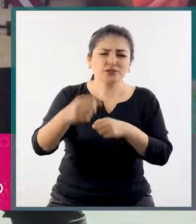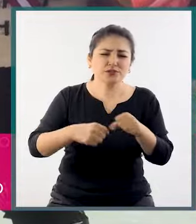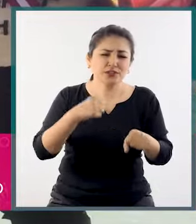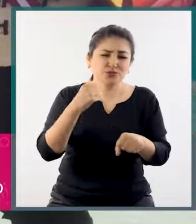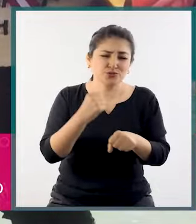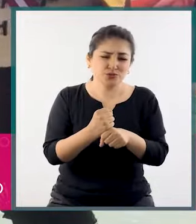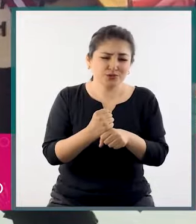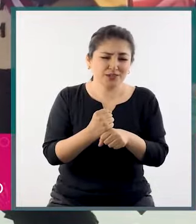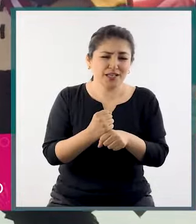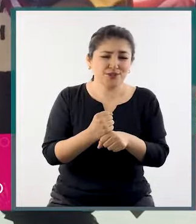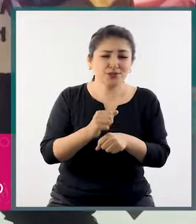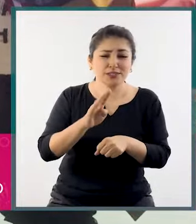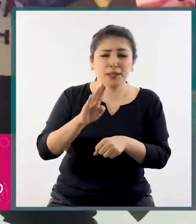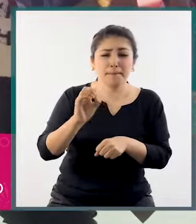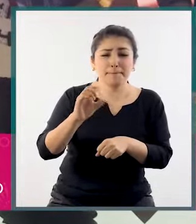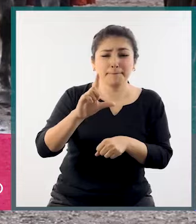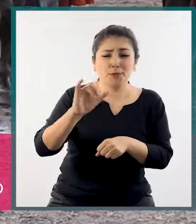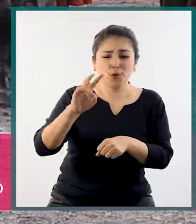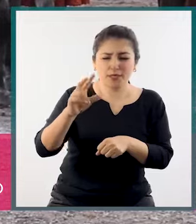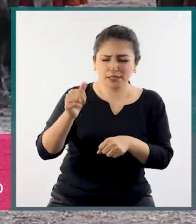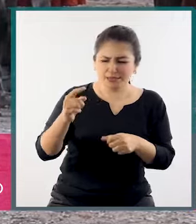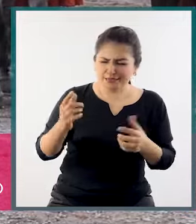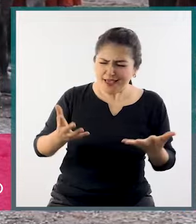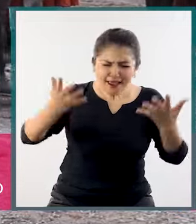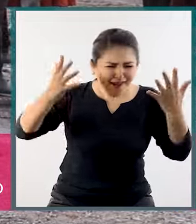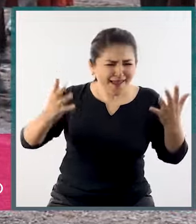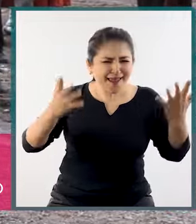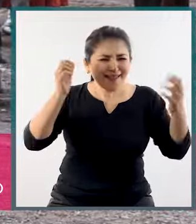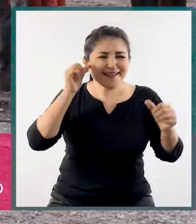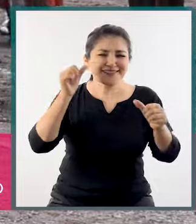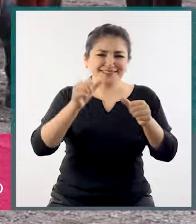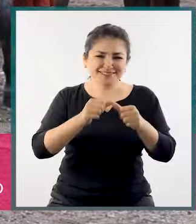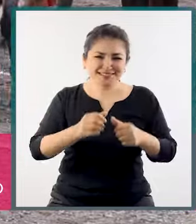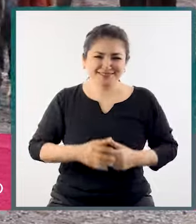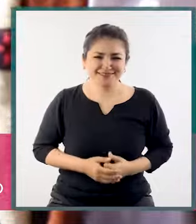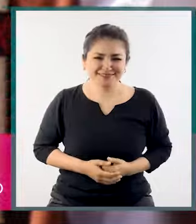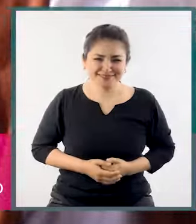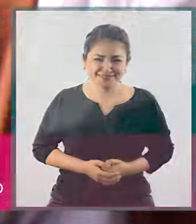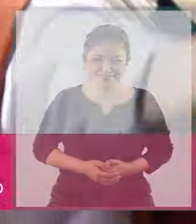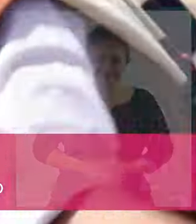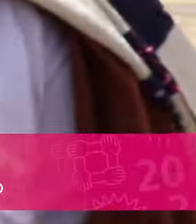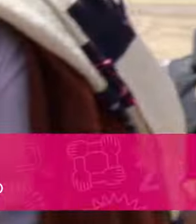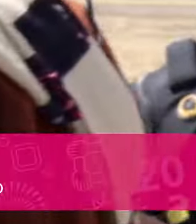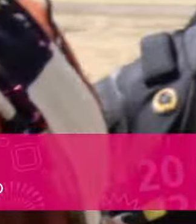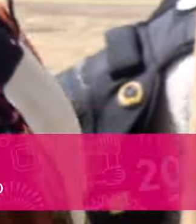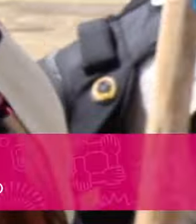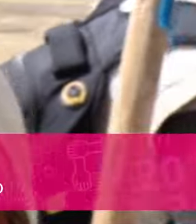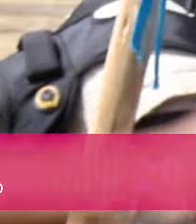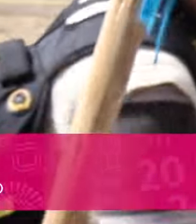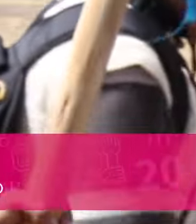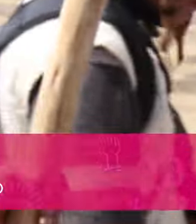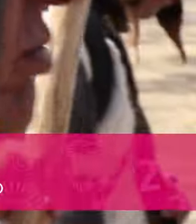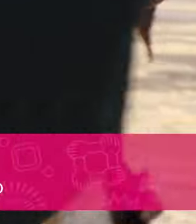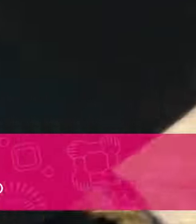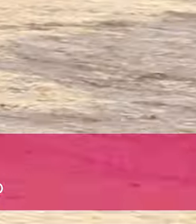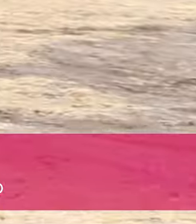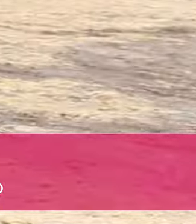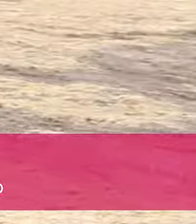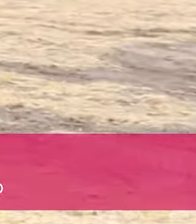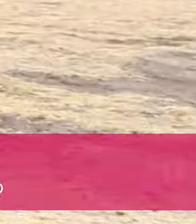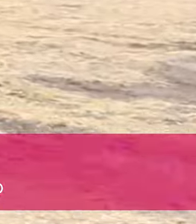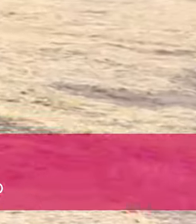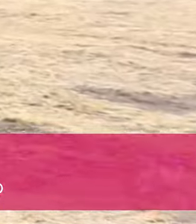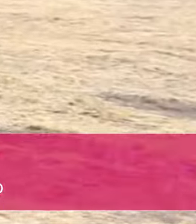200 años de las arengas de Bolívar. Acompáñenme. ¡Viva Pasco! ¡Viva! ¡Viva el Bicentenario!